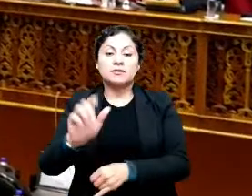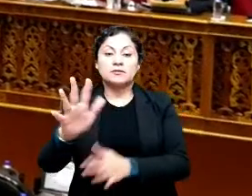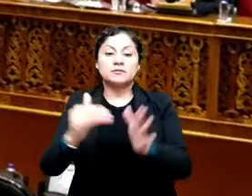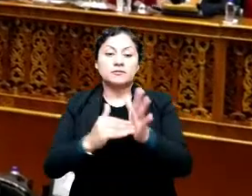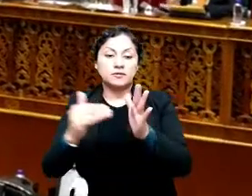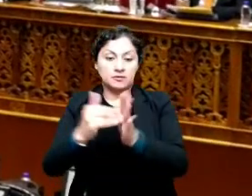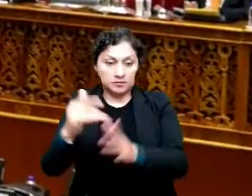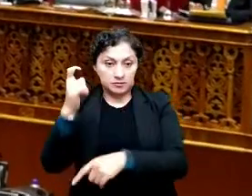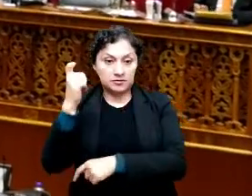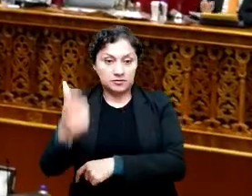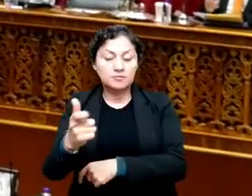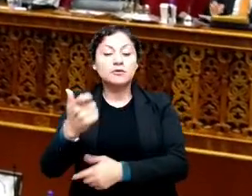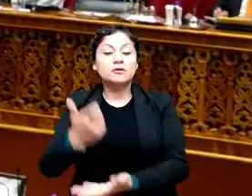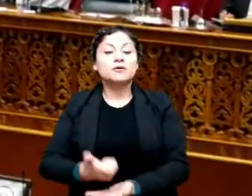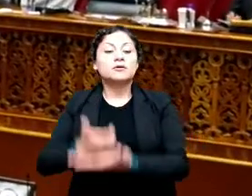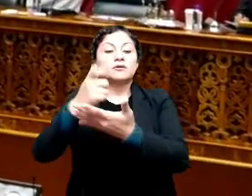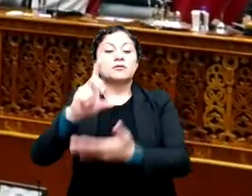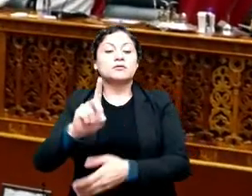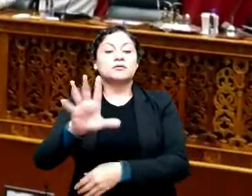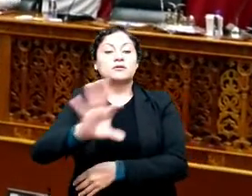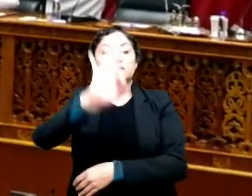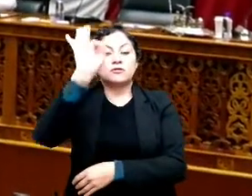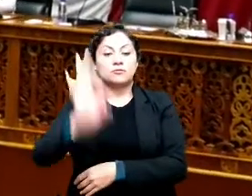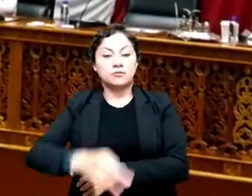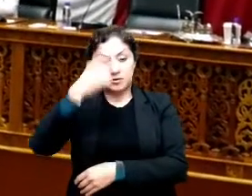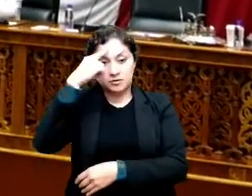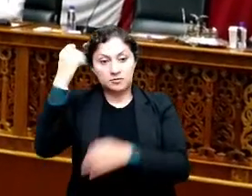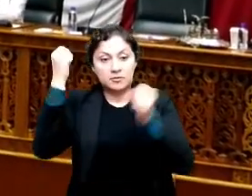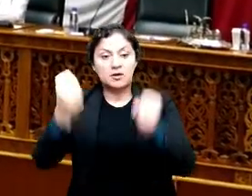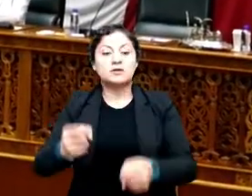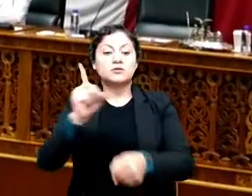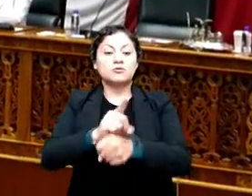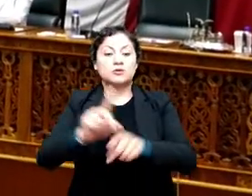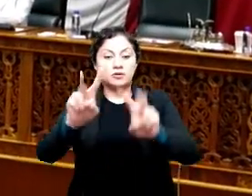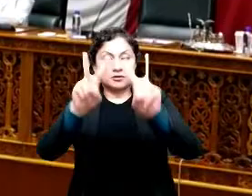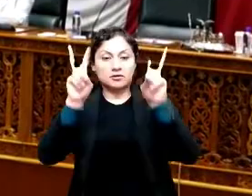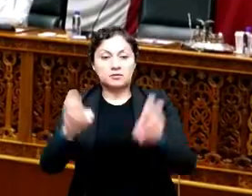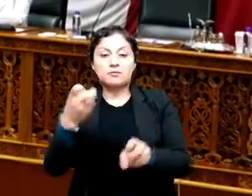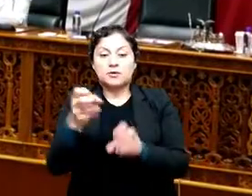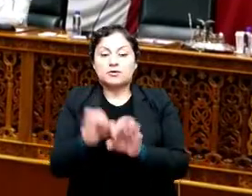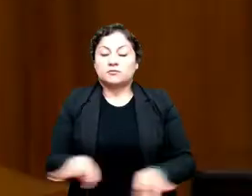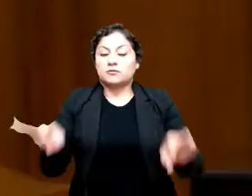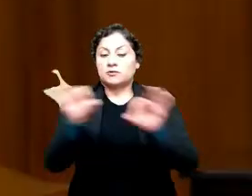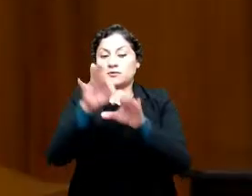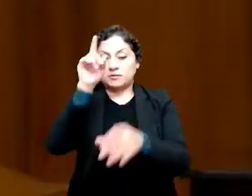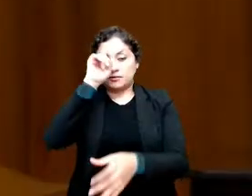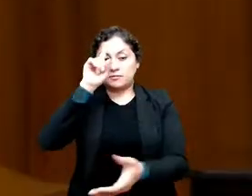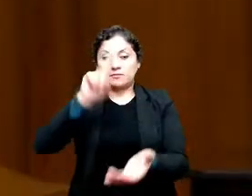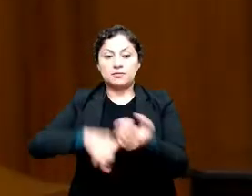35% de incremento al presupuesto de seguridad pública, tema relevante para la sociedad de nuestro Estado.